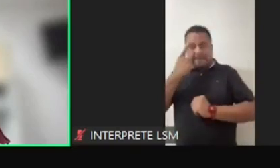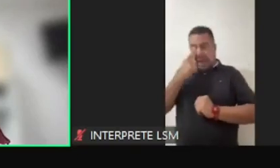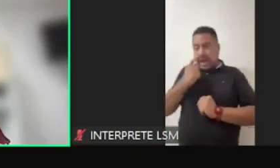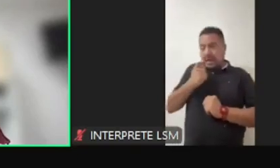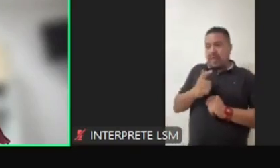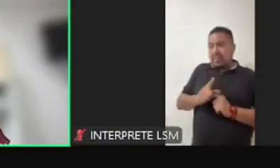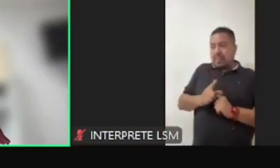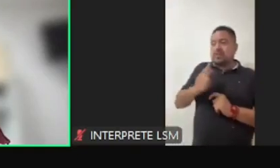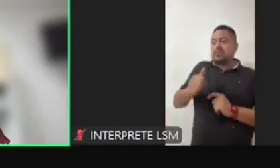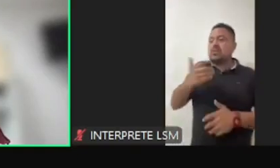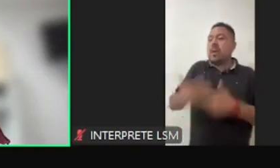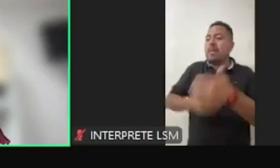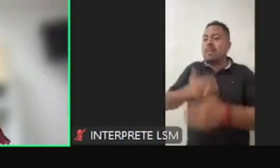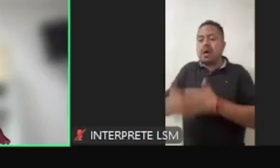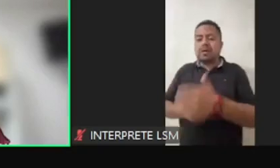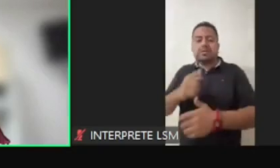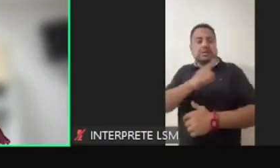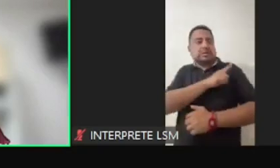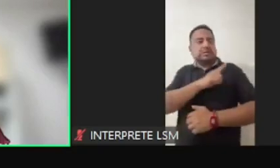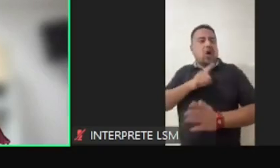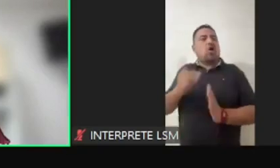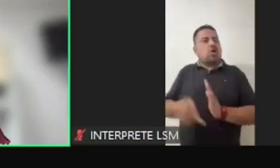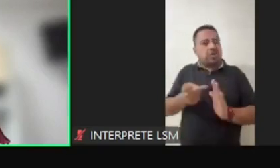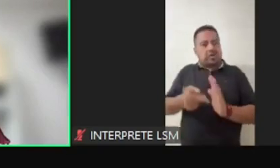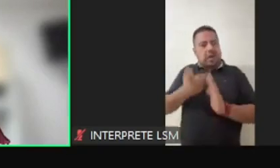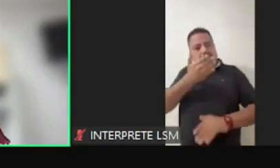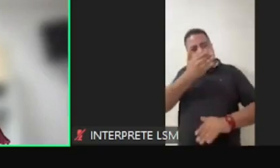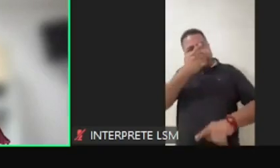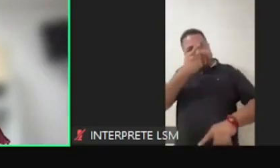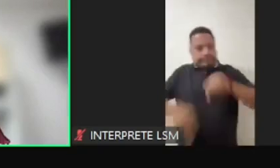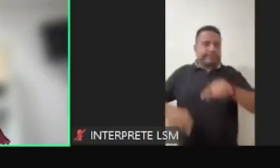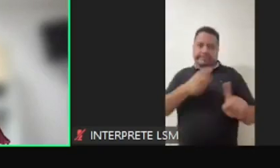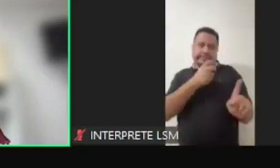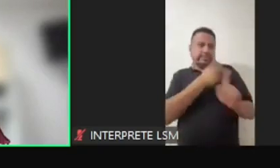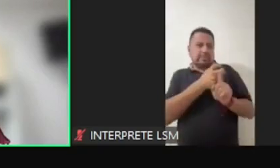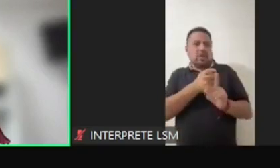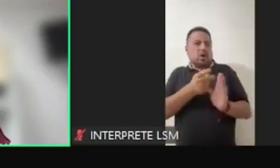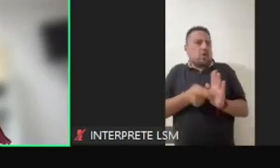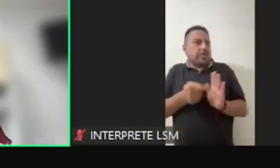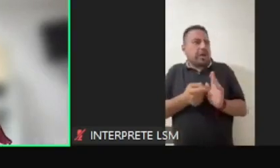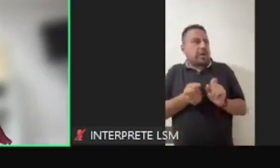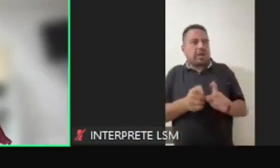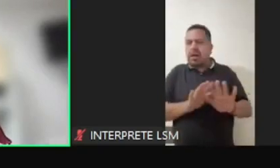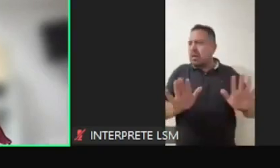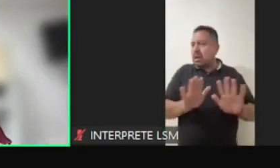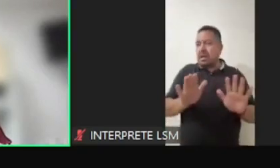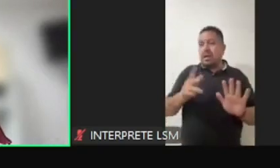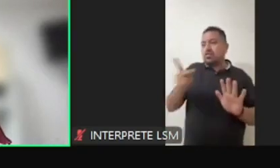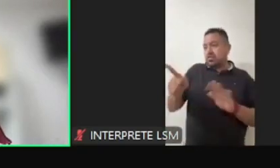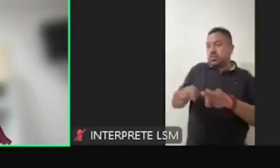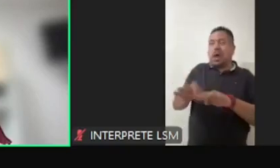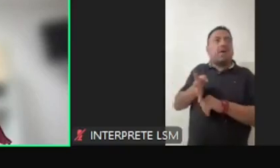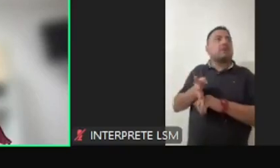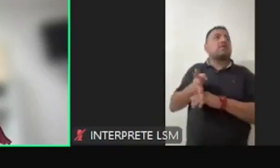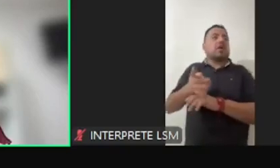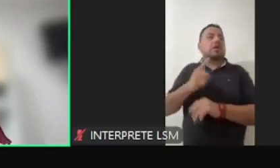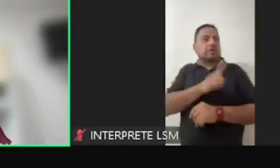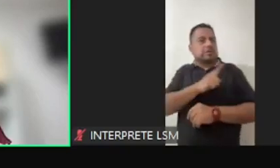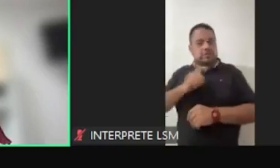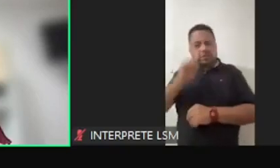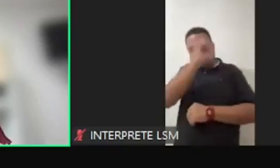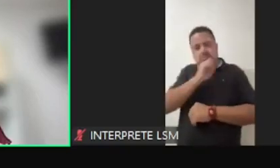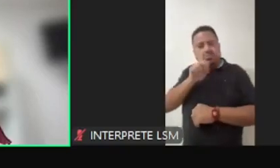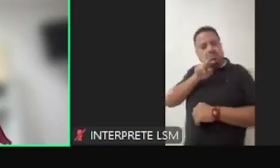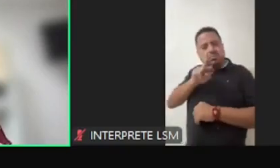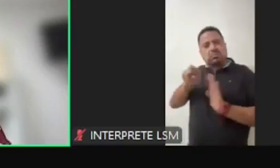subsecuente evite la repetición de esa práctica y en sus funciones y o actuaciones futuras observe plenamente su